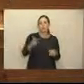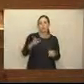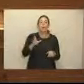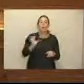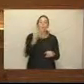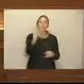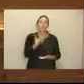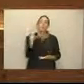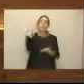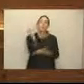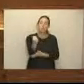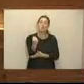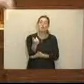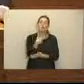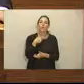hacer gala de esa